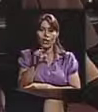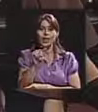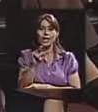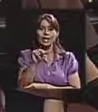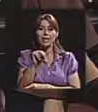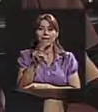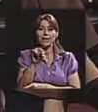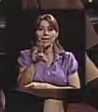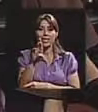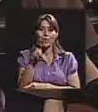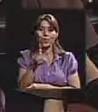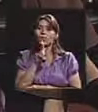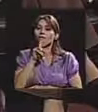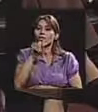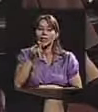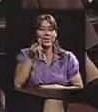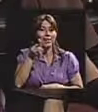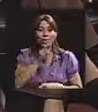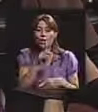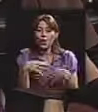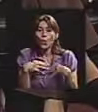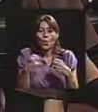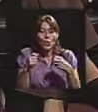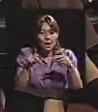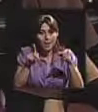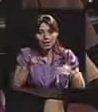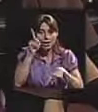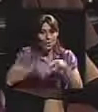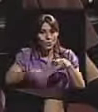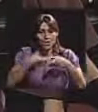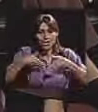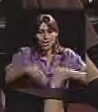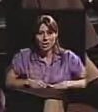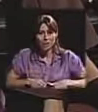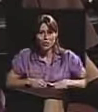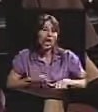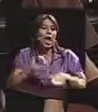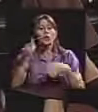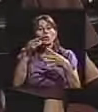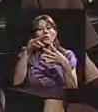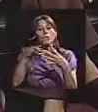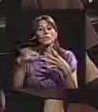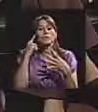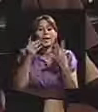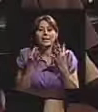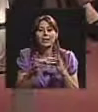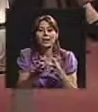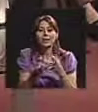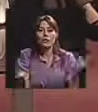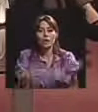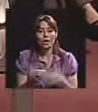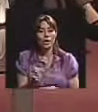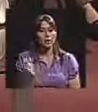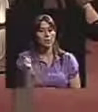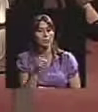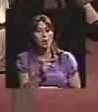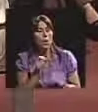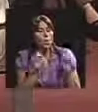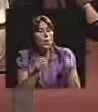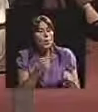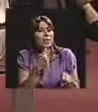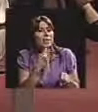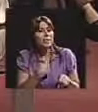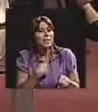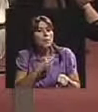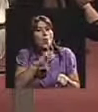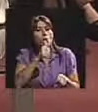otras maneras que el país puede implementar para tratar de solucionarle este problema a las parejas. ¿Me puede mencionar muy concretamente tal vez otras alternativas